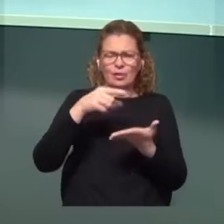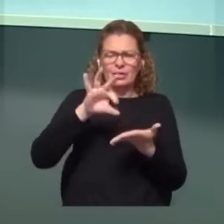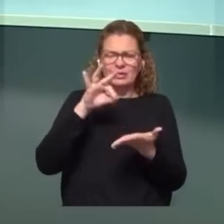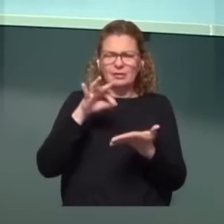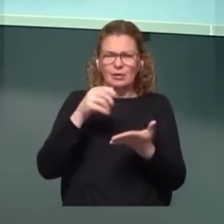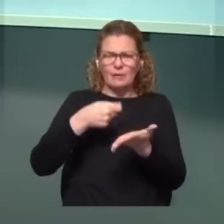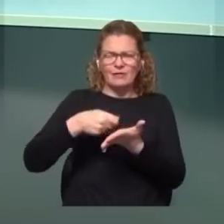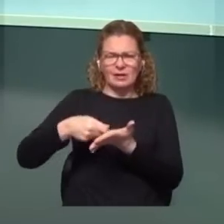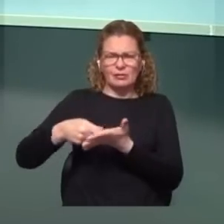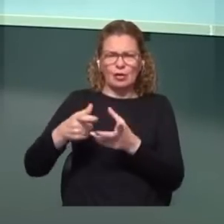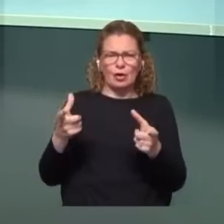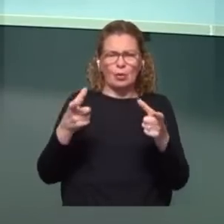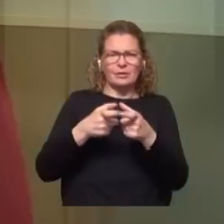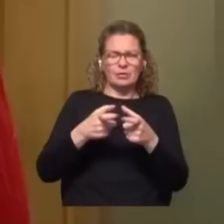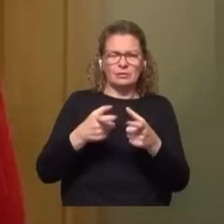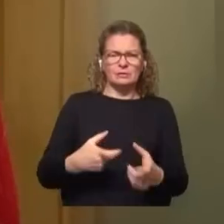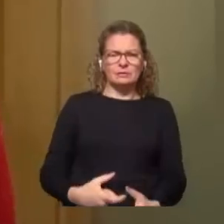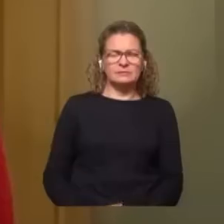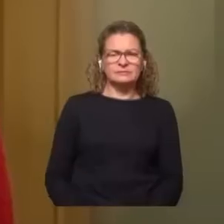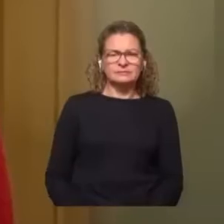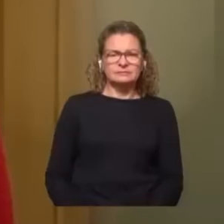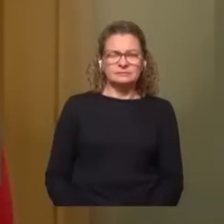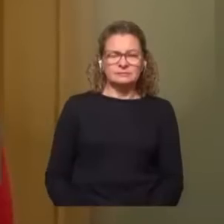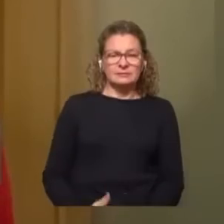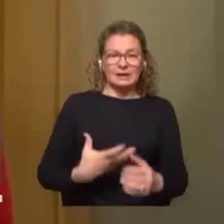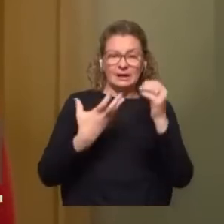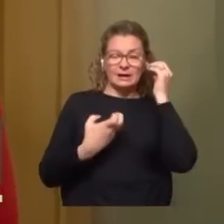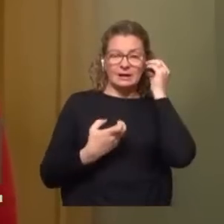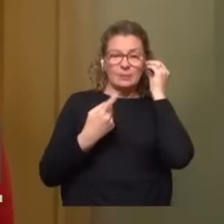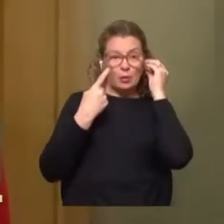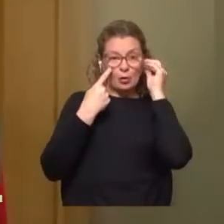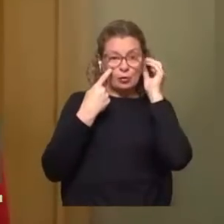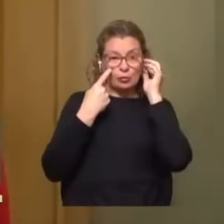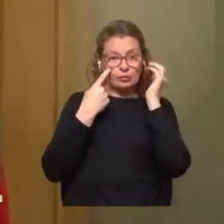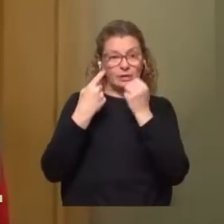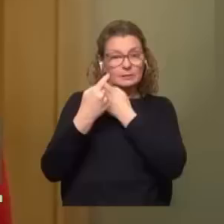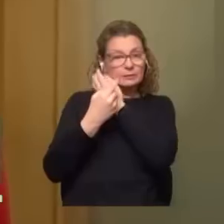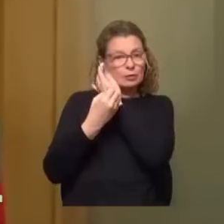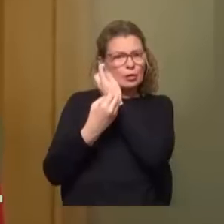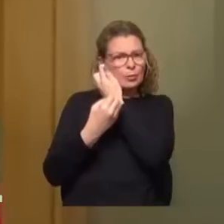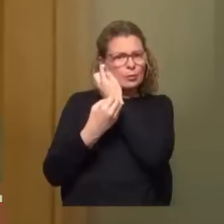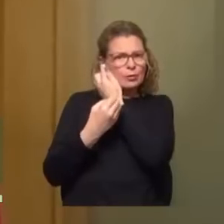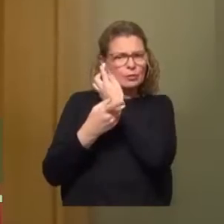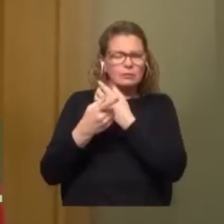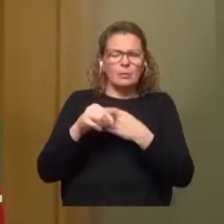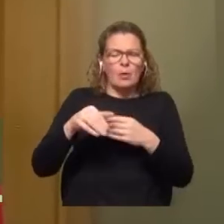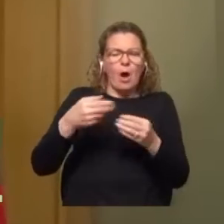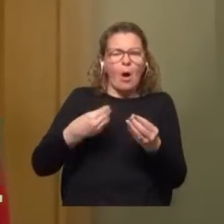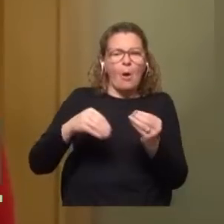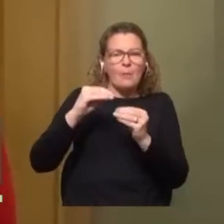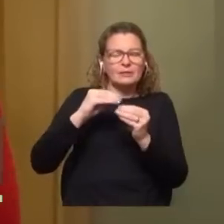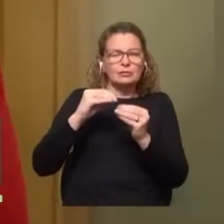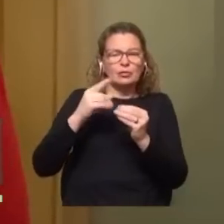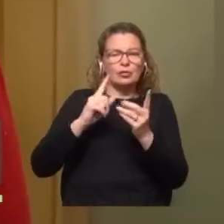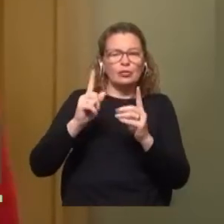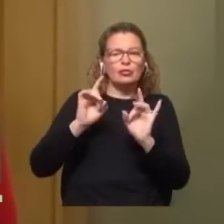financieras en la comisión queremos este conocer es cómo está repercutiendo el aumento no